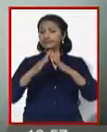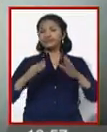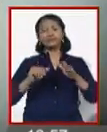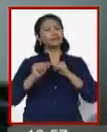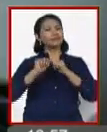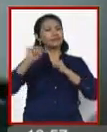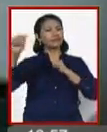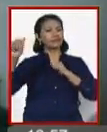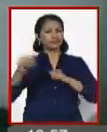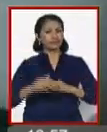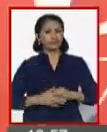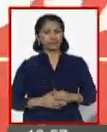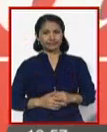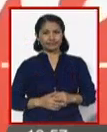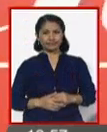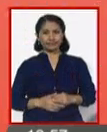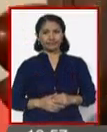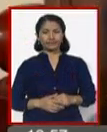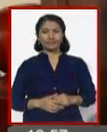vivir lejos de aquí.